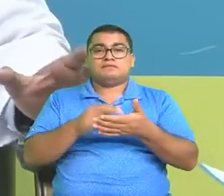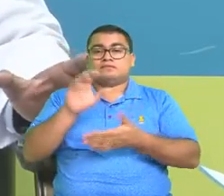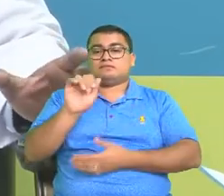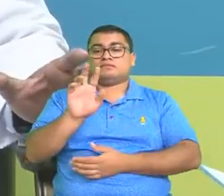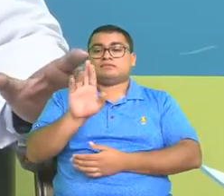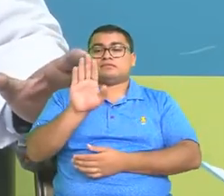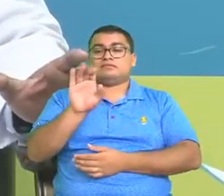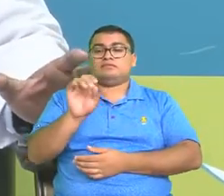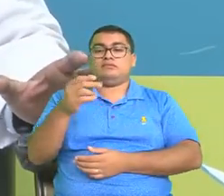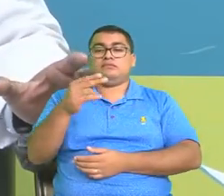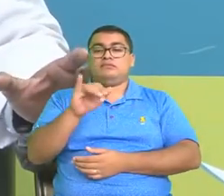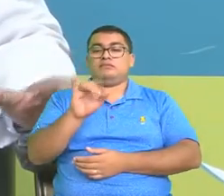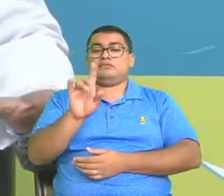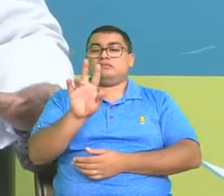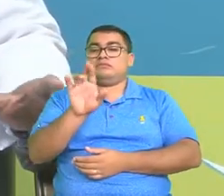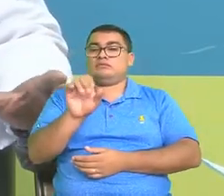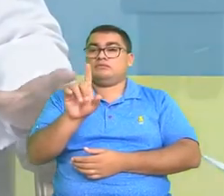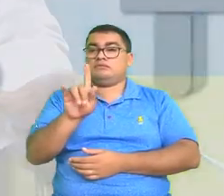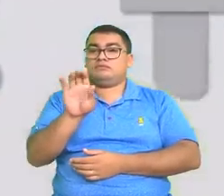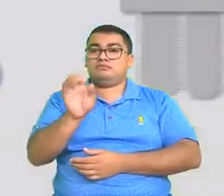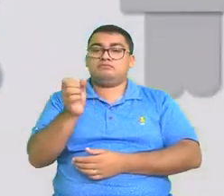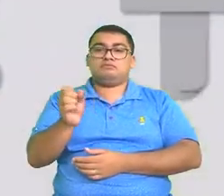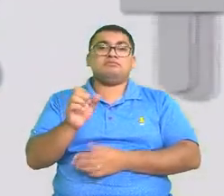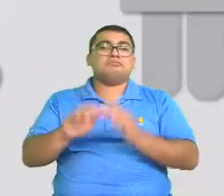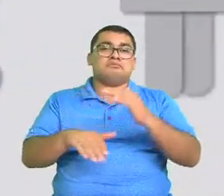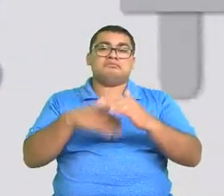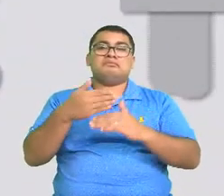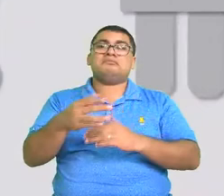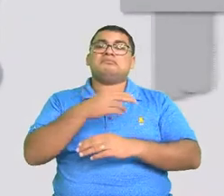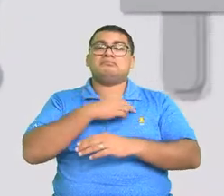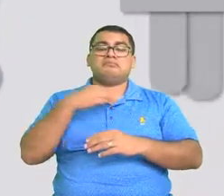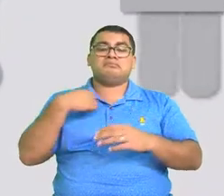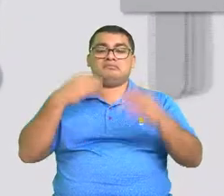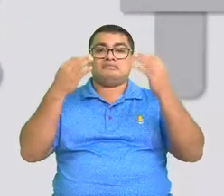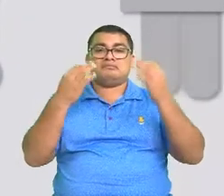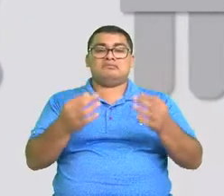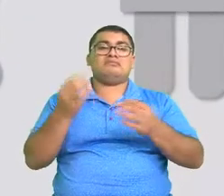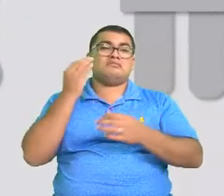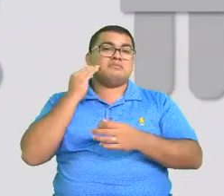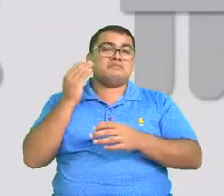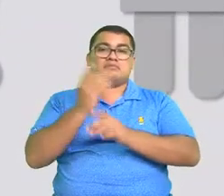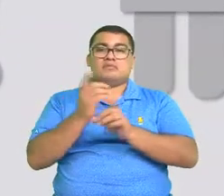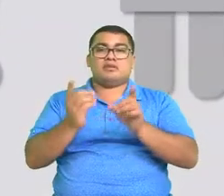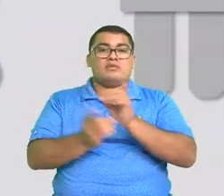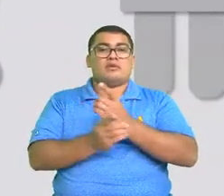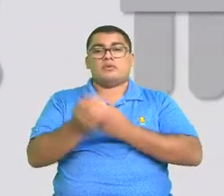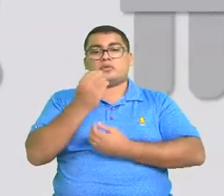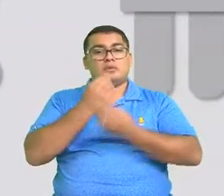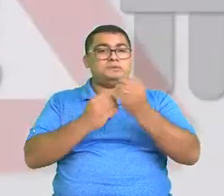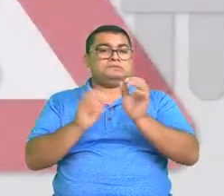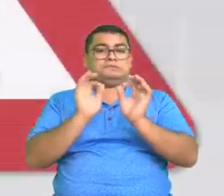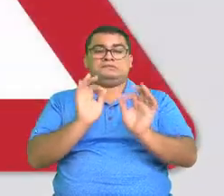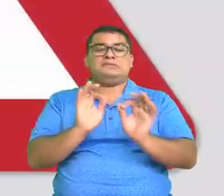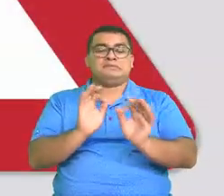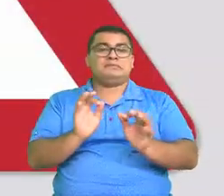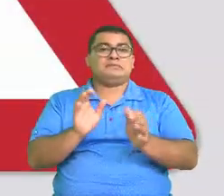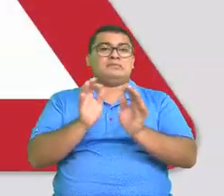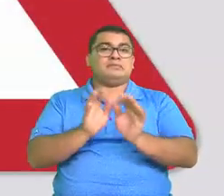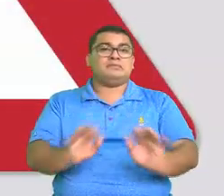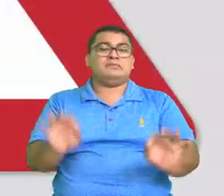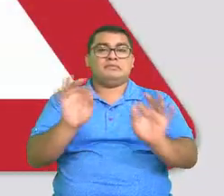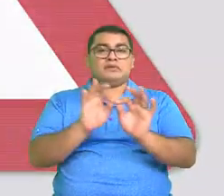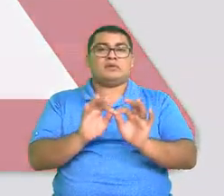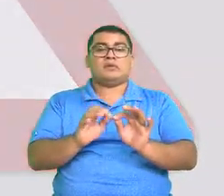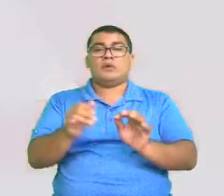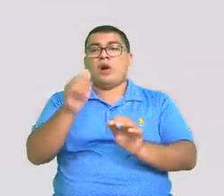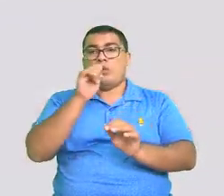pues no es una proteína. Ya cuando hacemos el diagnóstico, pues la mamá puede consumir de todo, sí. Lo importante es que la mamá ella toma suficiente